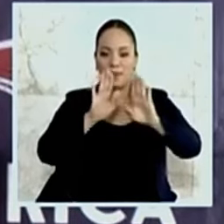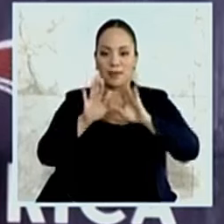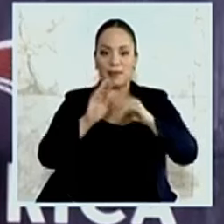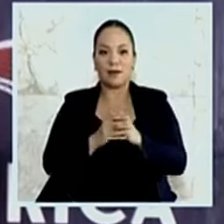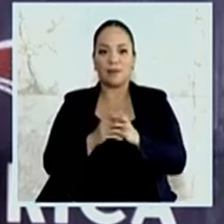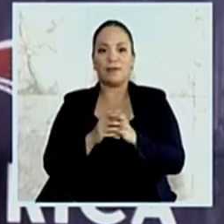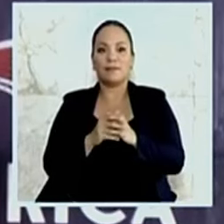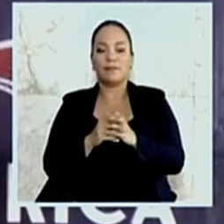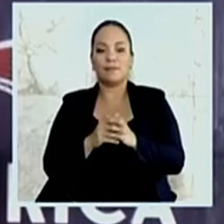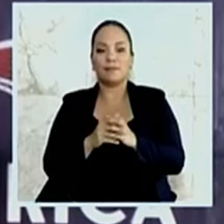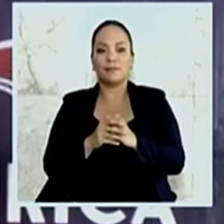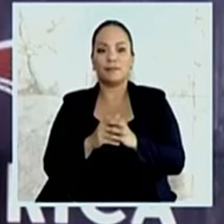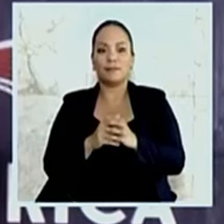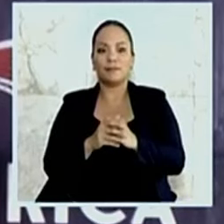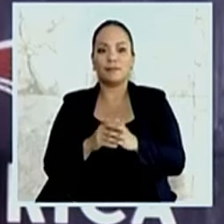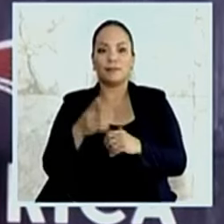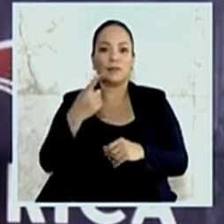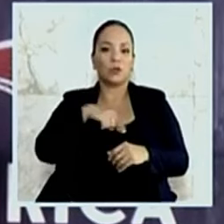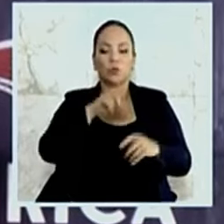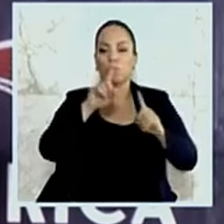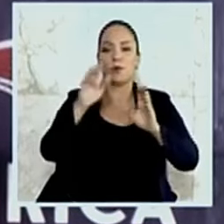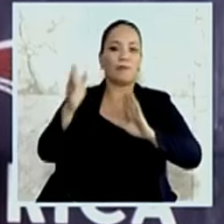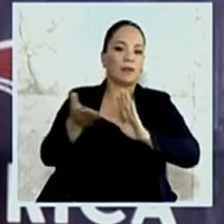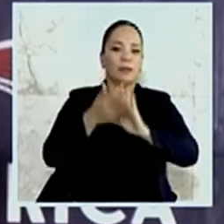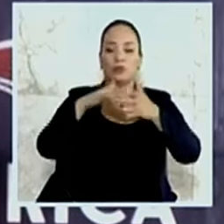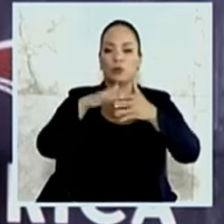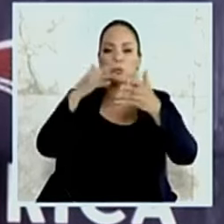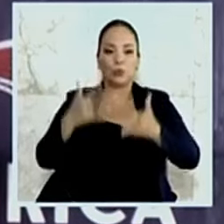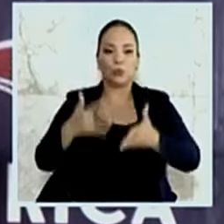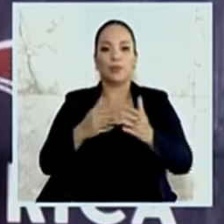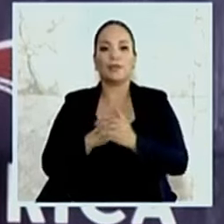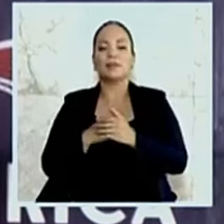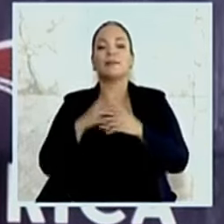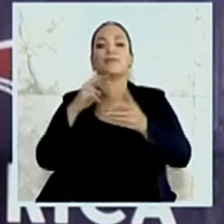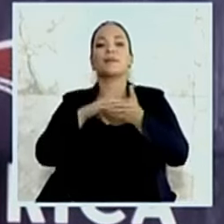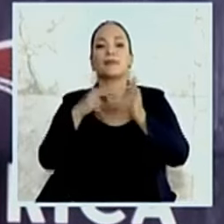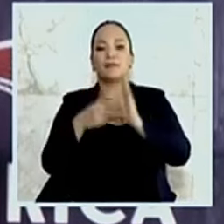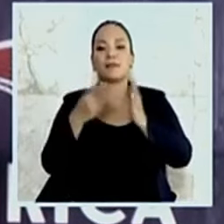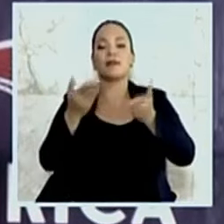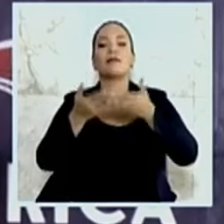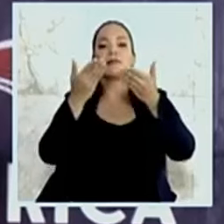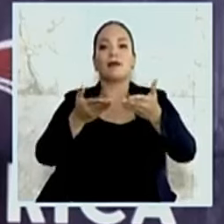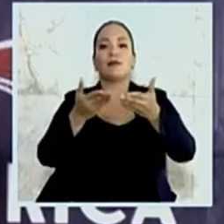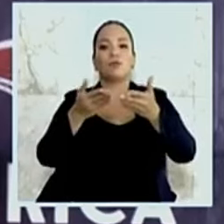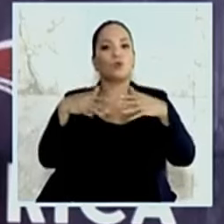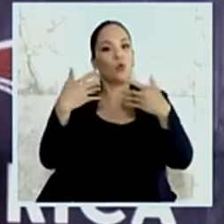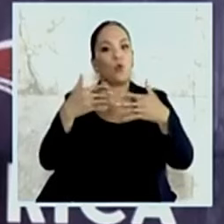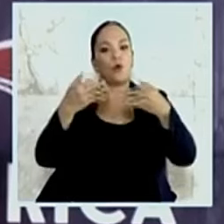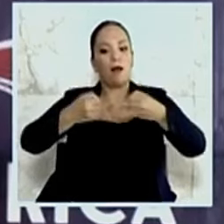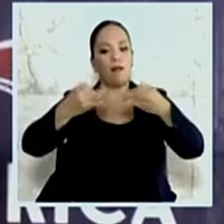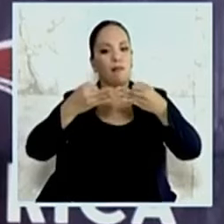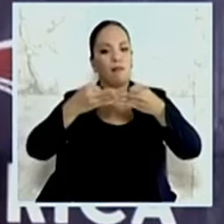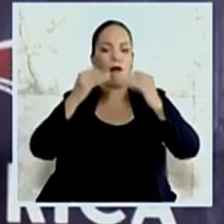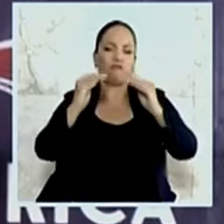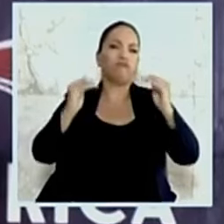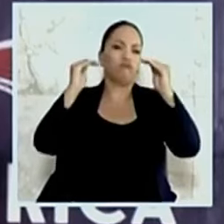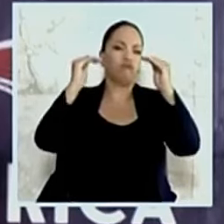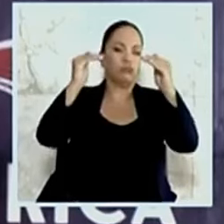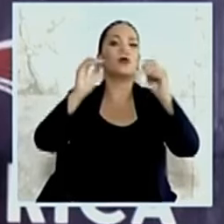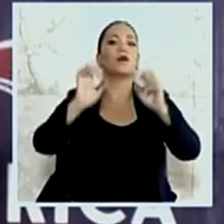nosotros podamos fiscalizar la ejecución de las pruebas ahí en tiempo, ¿verdad? Vía digital, sin